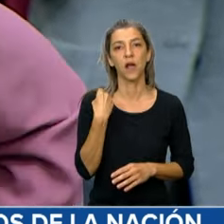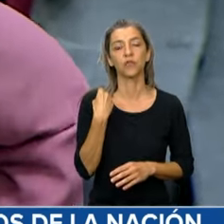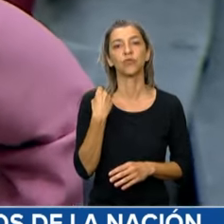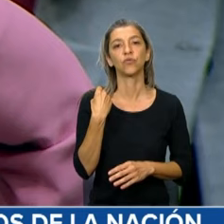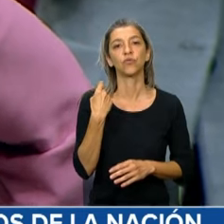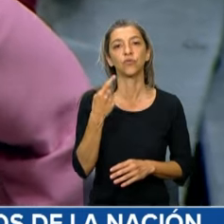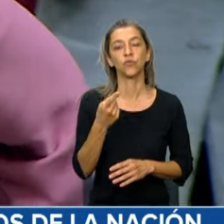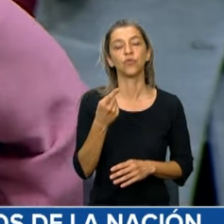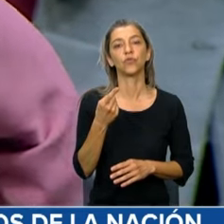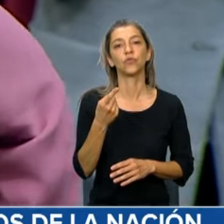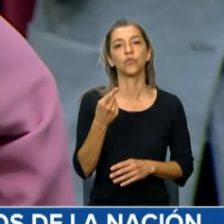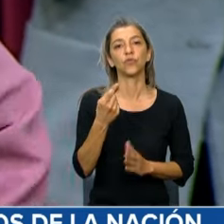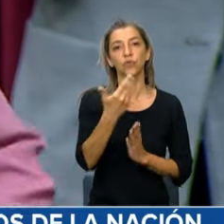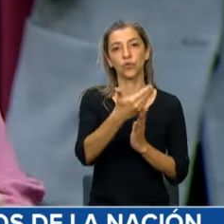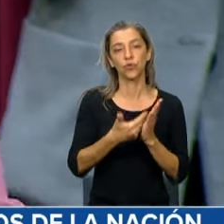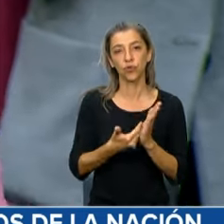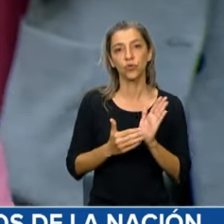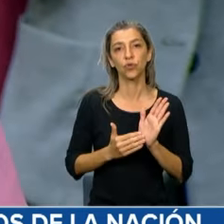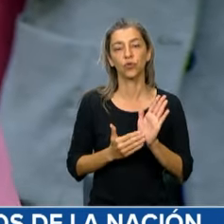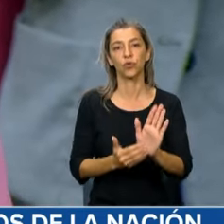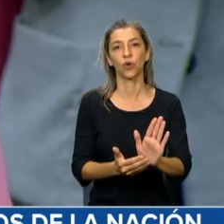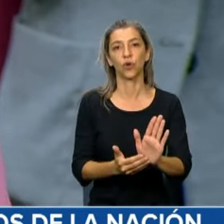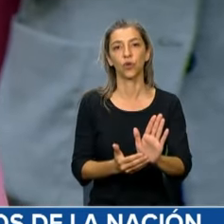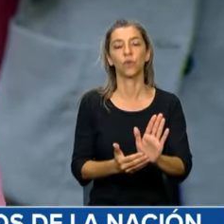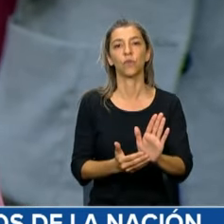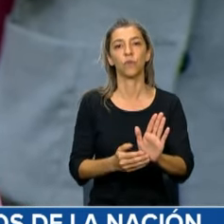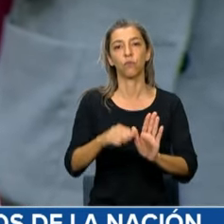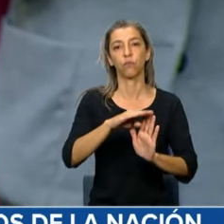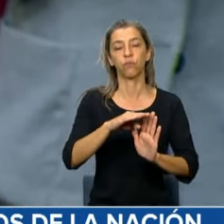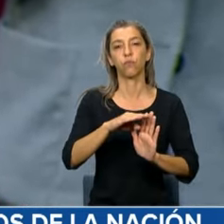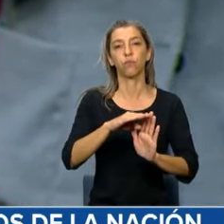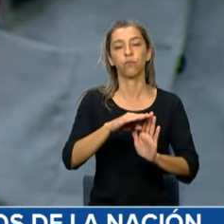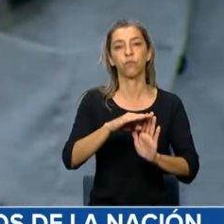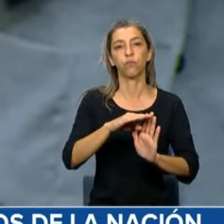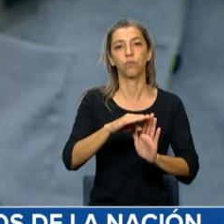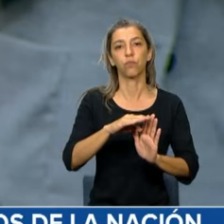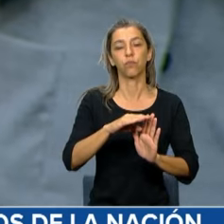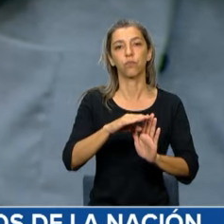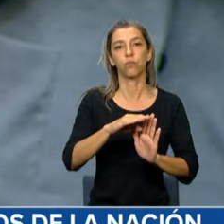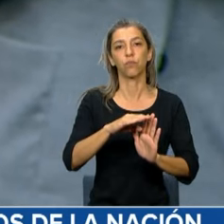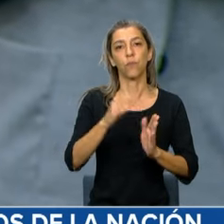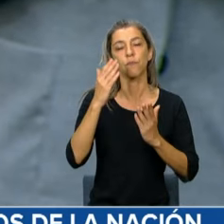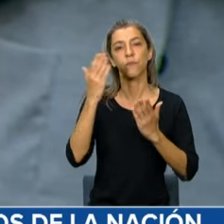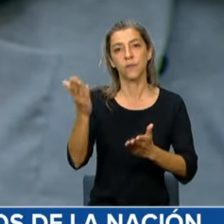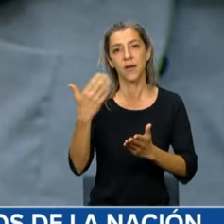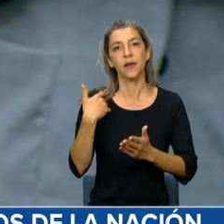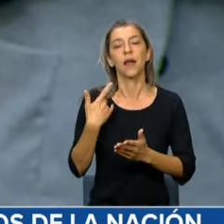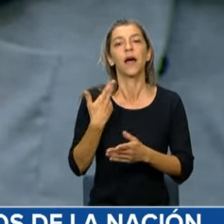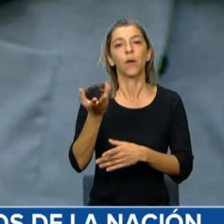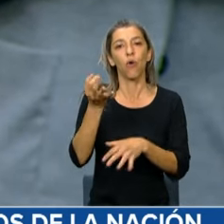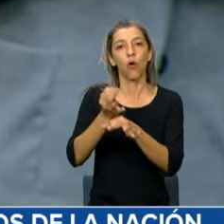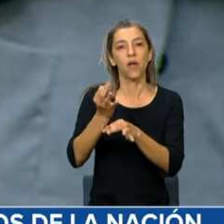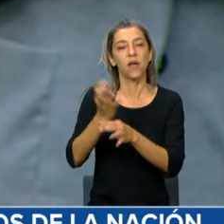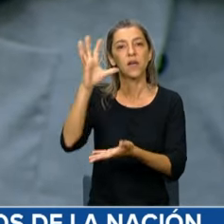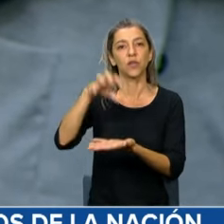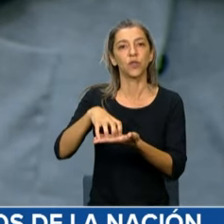se expresa el beneplácito por el segundo puesto obtenido por los alumnos de la escuela Tomás